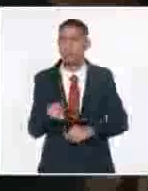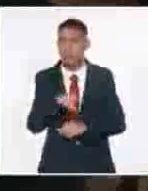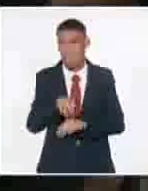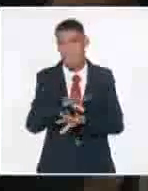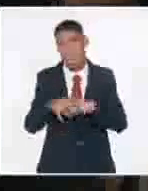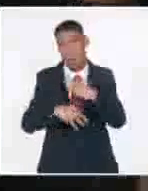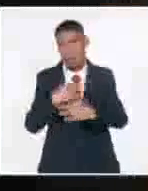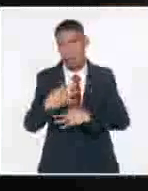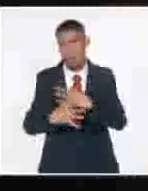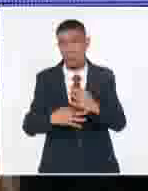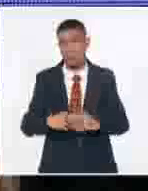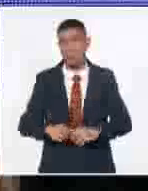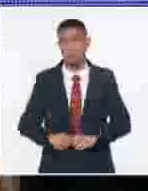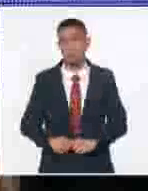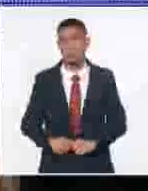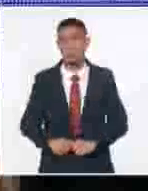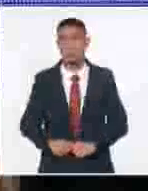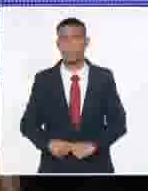momento?